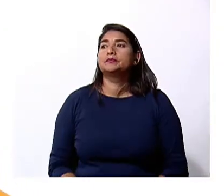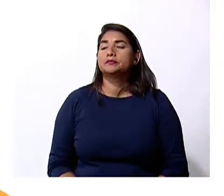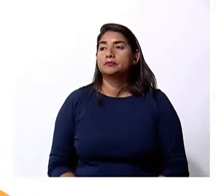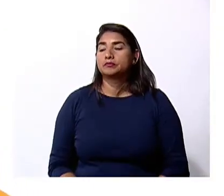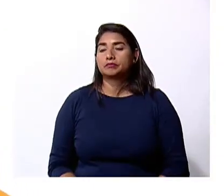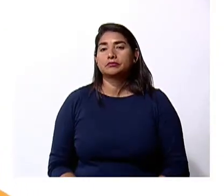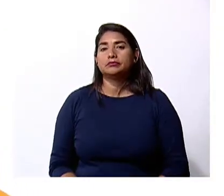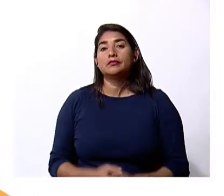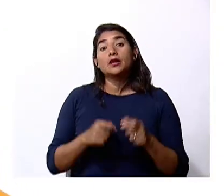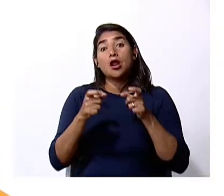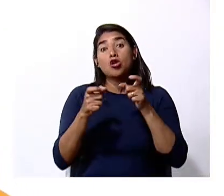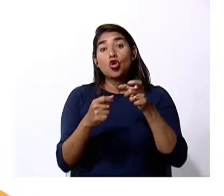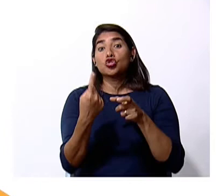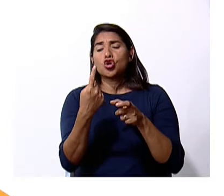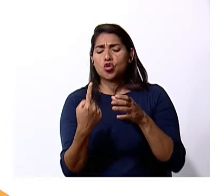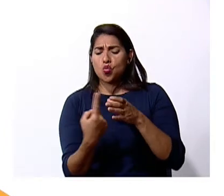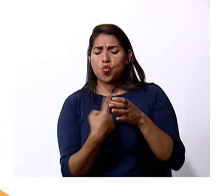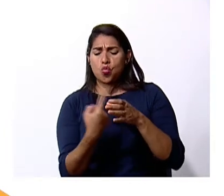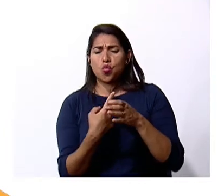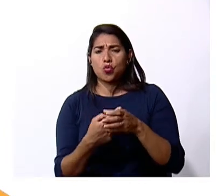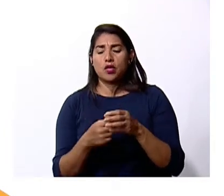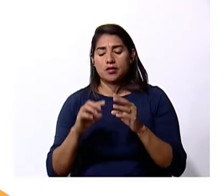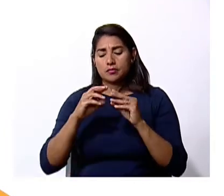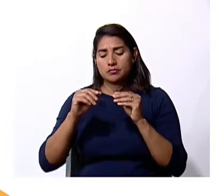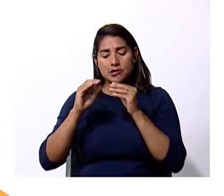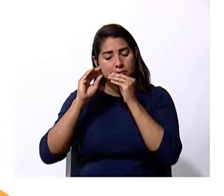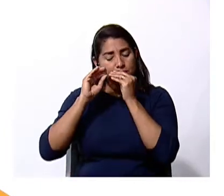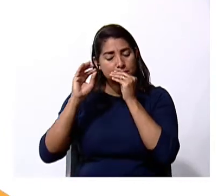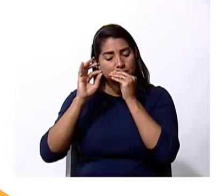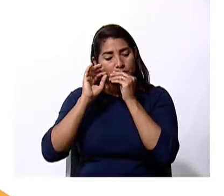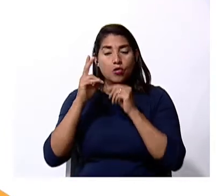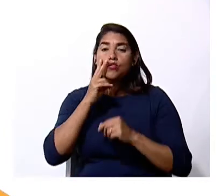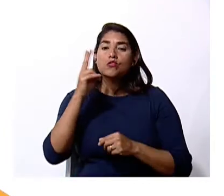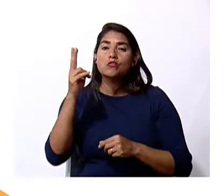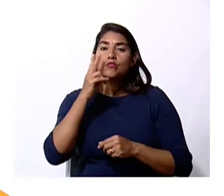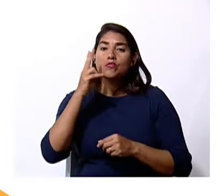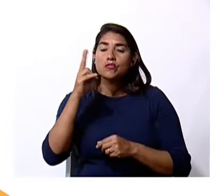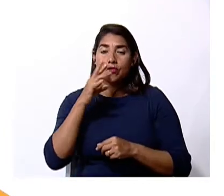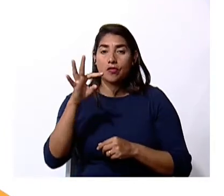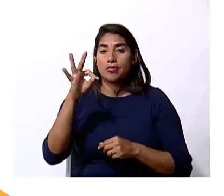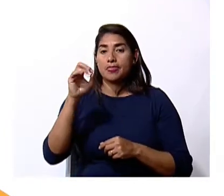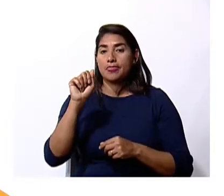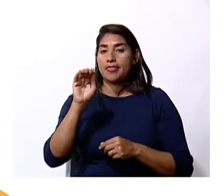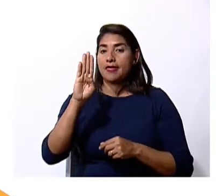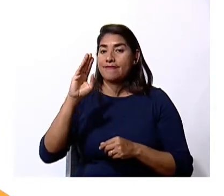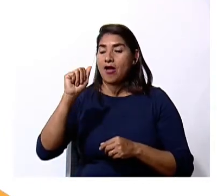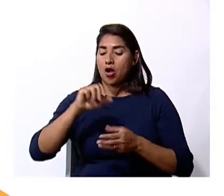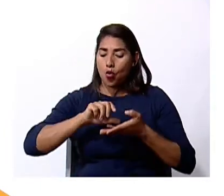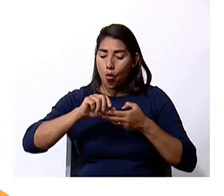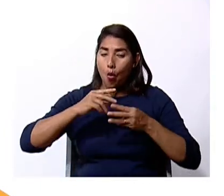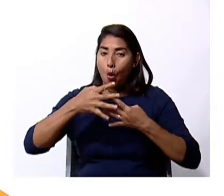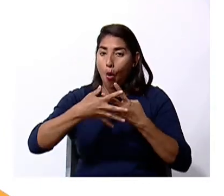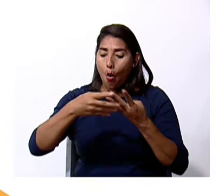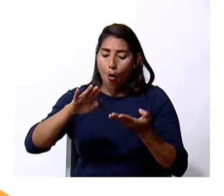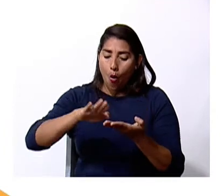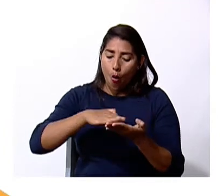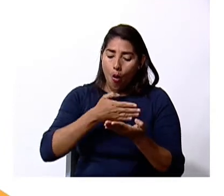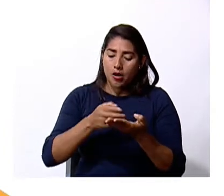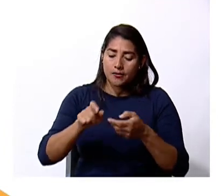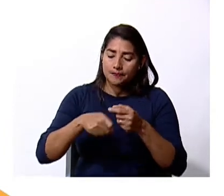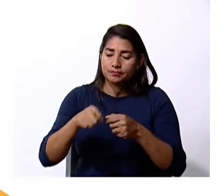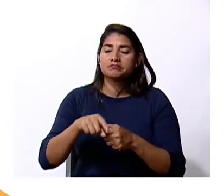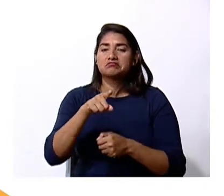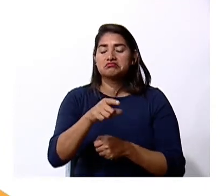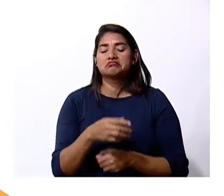El monopolio del tabaco. Este fue un derecho concedido por la corona a